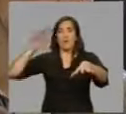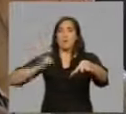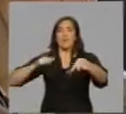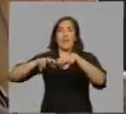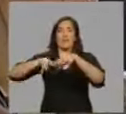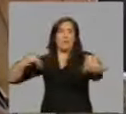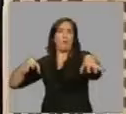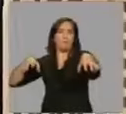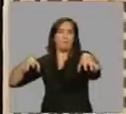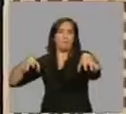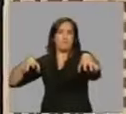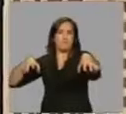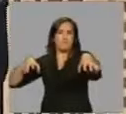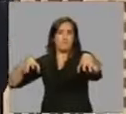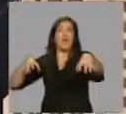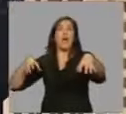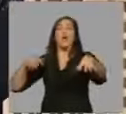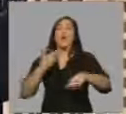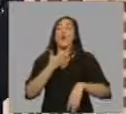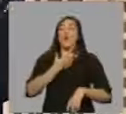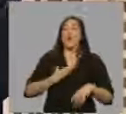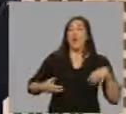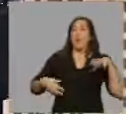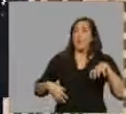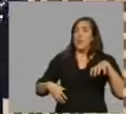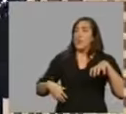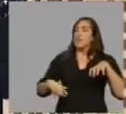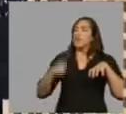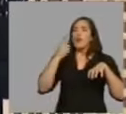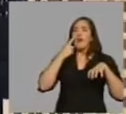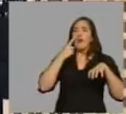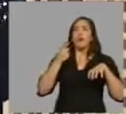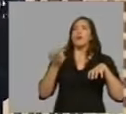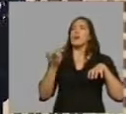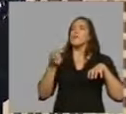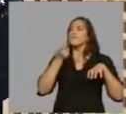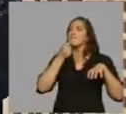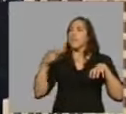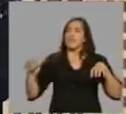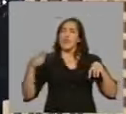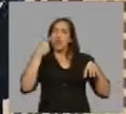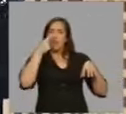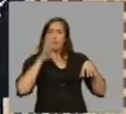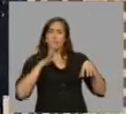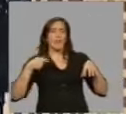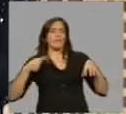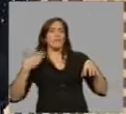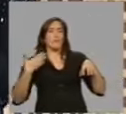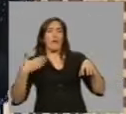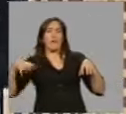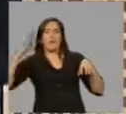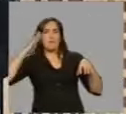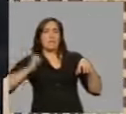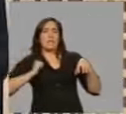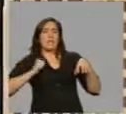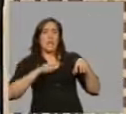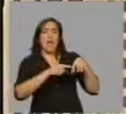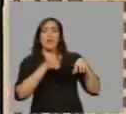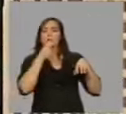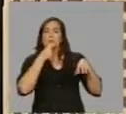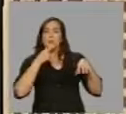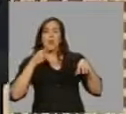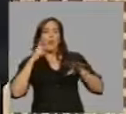los gobiernos, cuando no convenieran a determinados intereses, bueno, esas Fuerzas Armadas pudieran dar